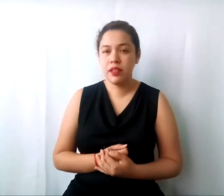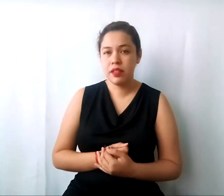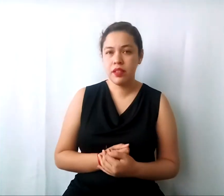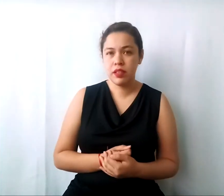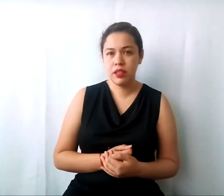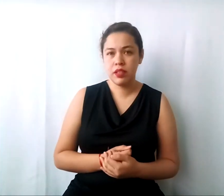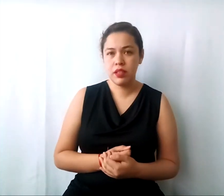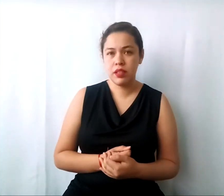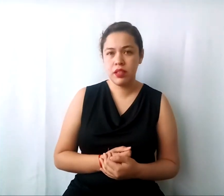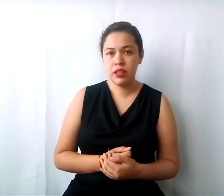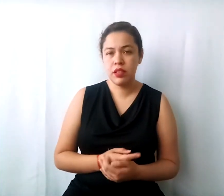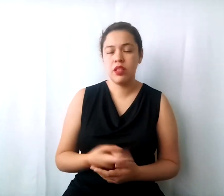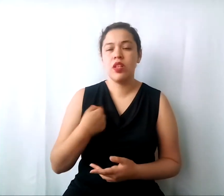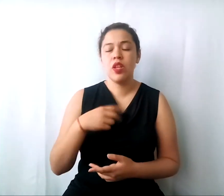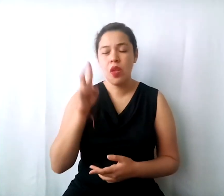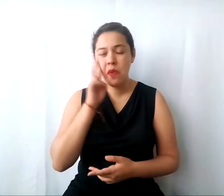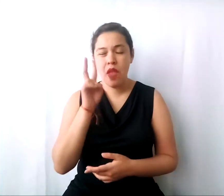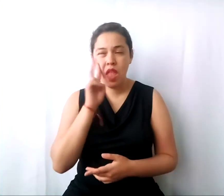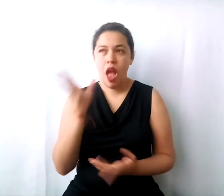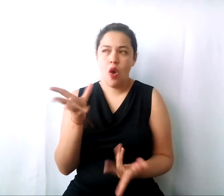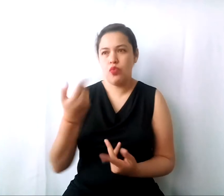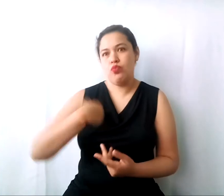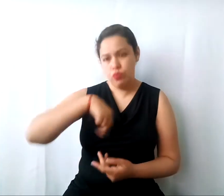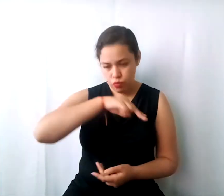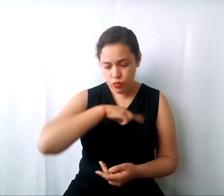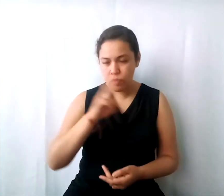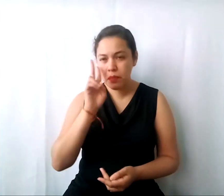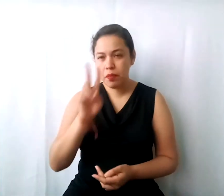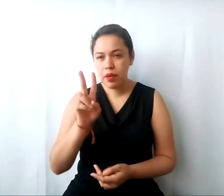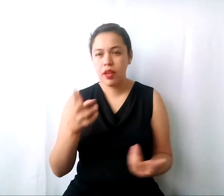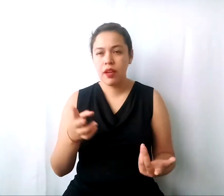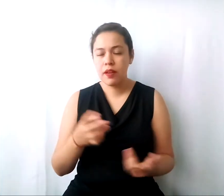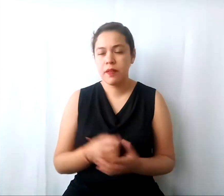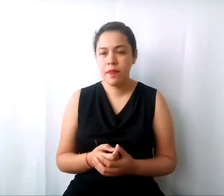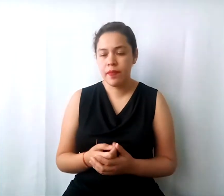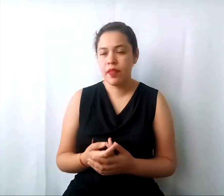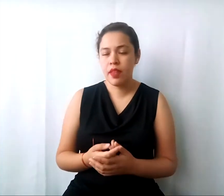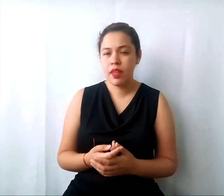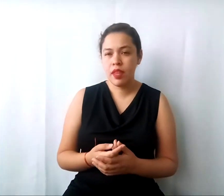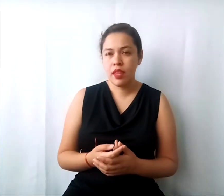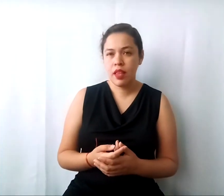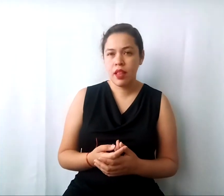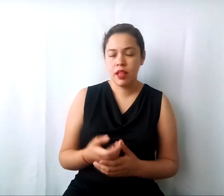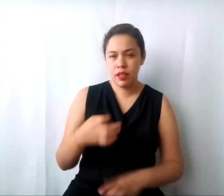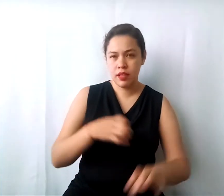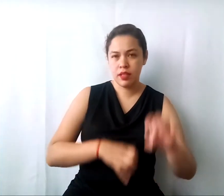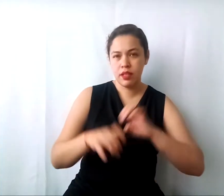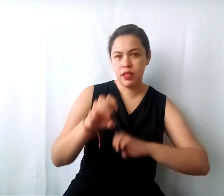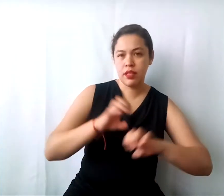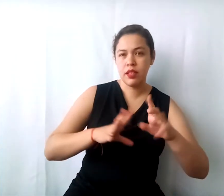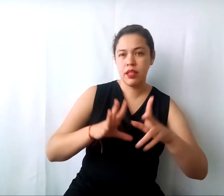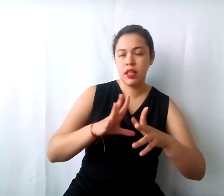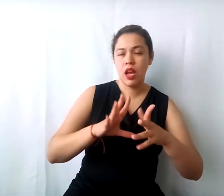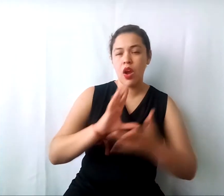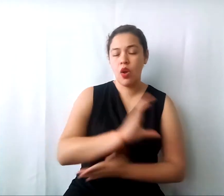estaba o veíamos es que, digamos que esta empresa no puede hacer contrataciones directas